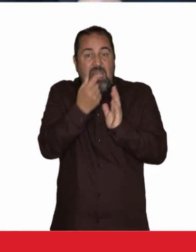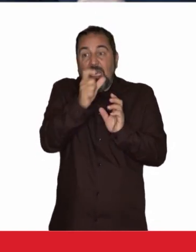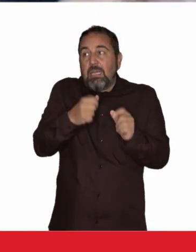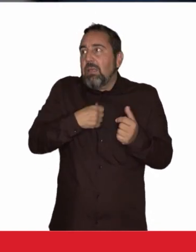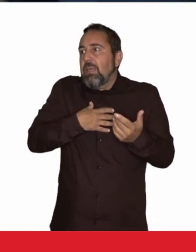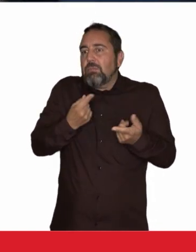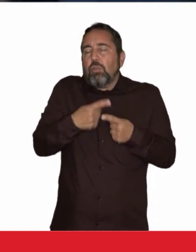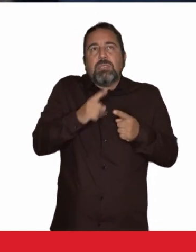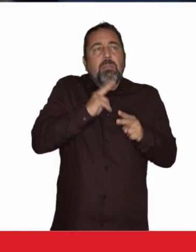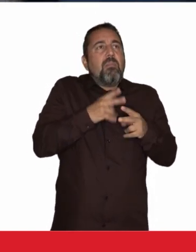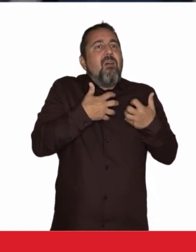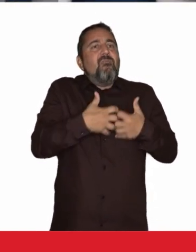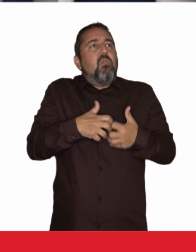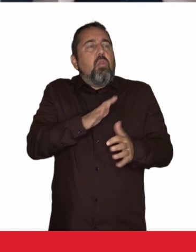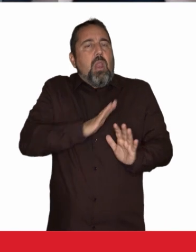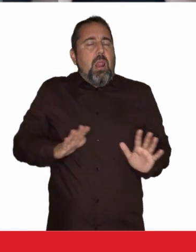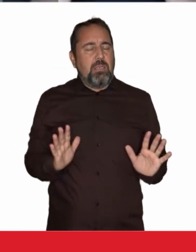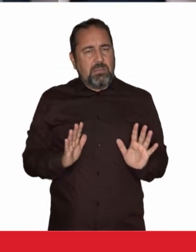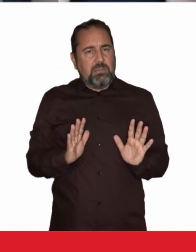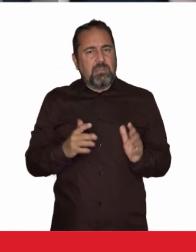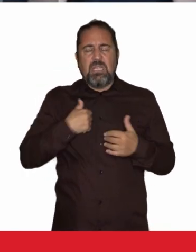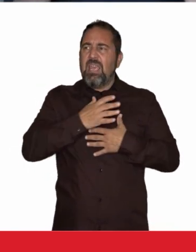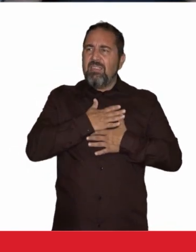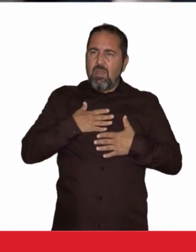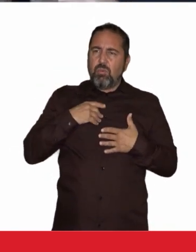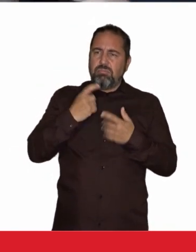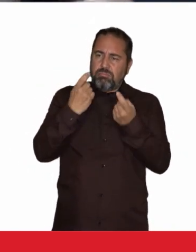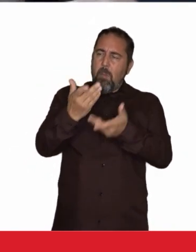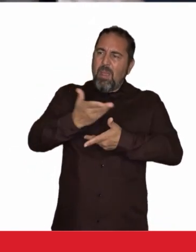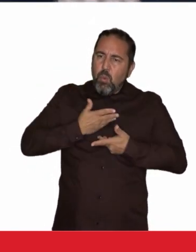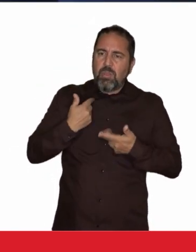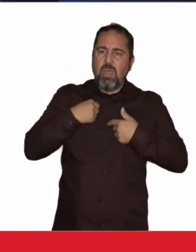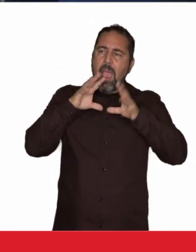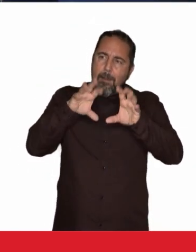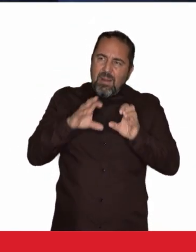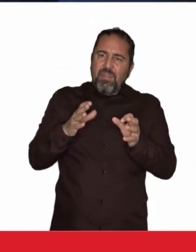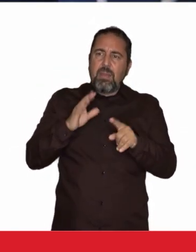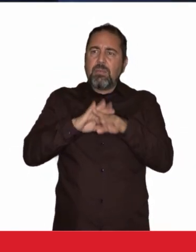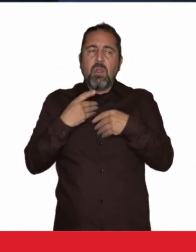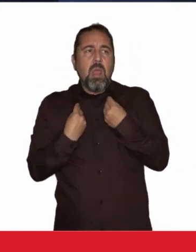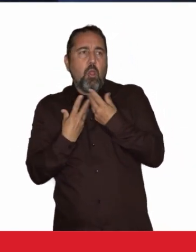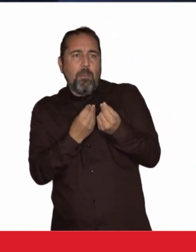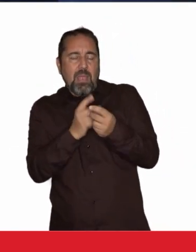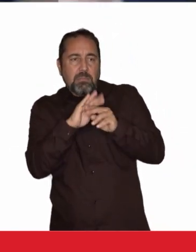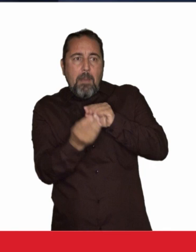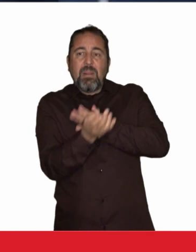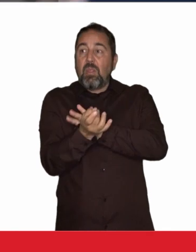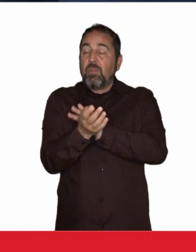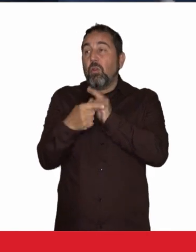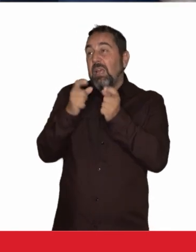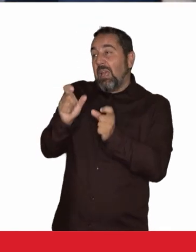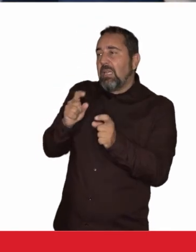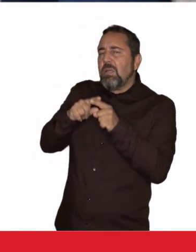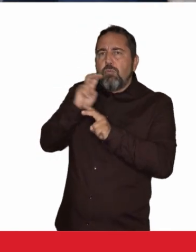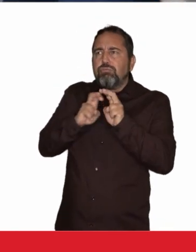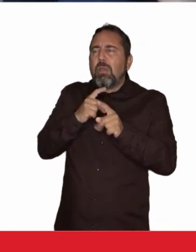antes, depende de un montón de cosas. Hay gente que quiere cosas muy funcionales, es decir, quiero que me enseñes o que me ayudes a aprender